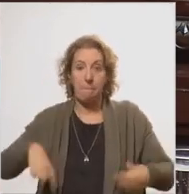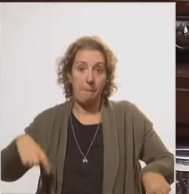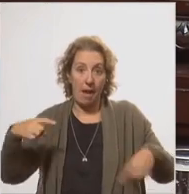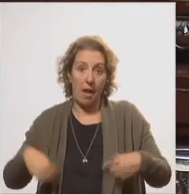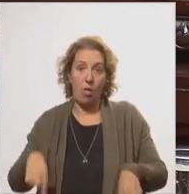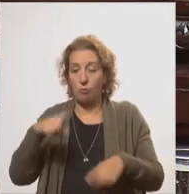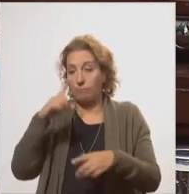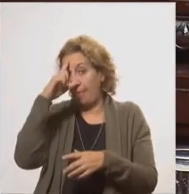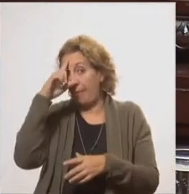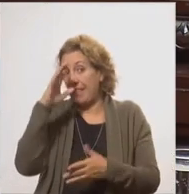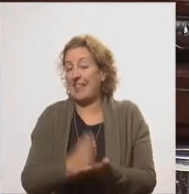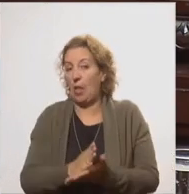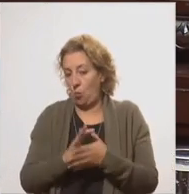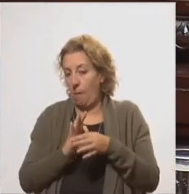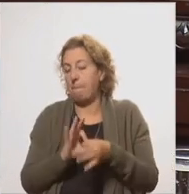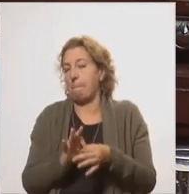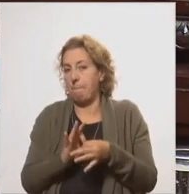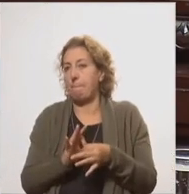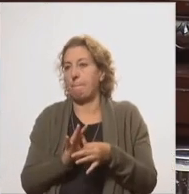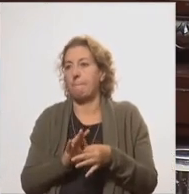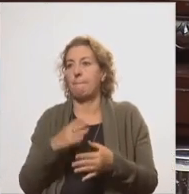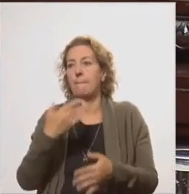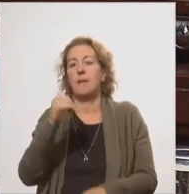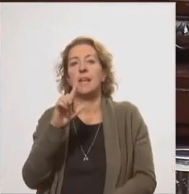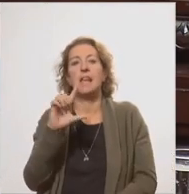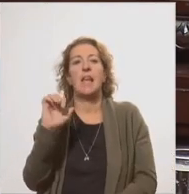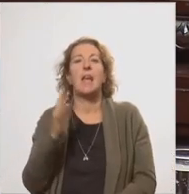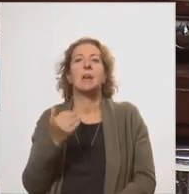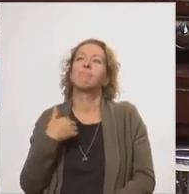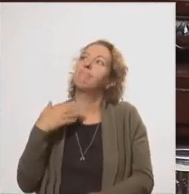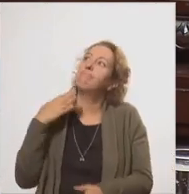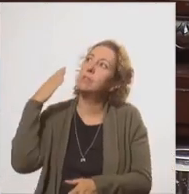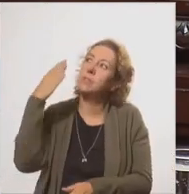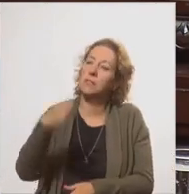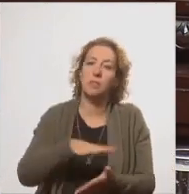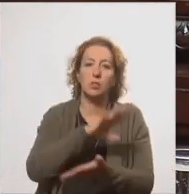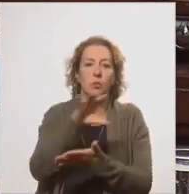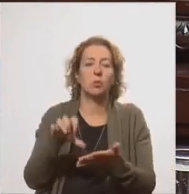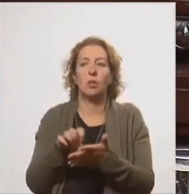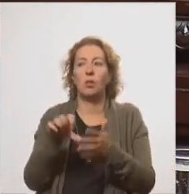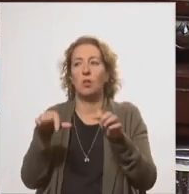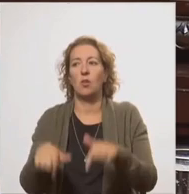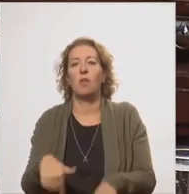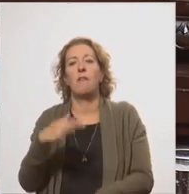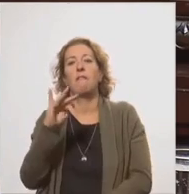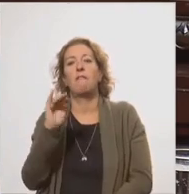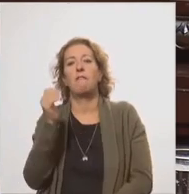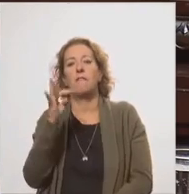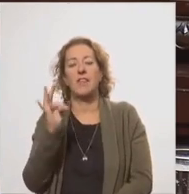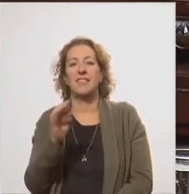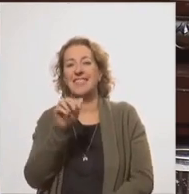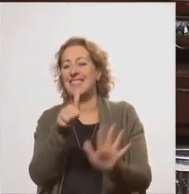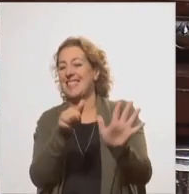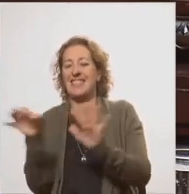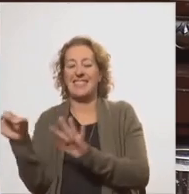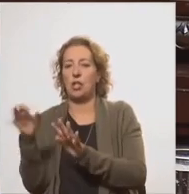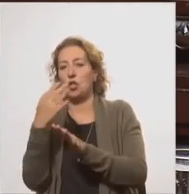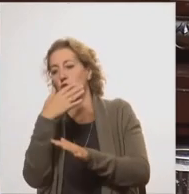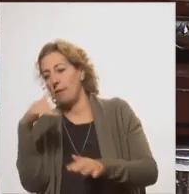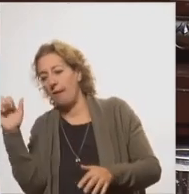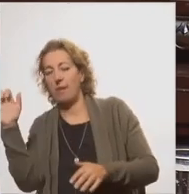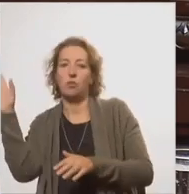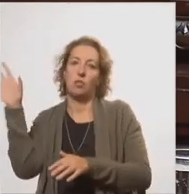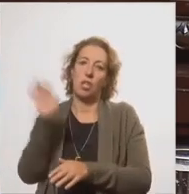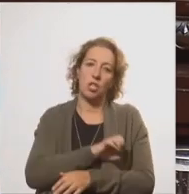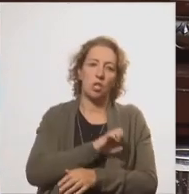la dictadura, y Belela atravesaba la ciudad en su hoy famoso Fiat 600, llevando y trayendo